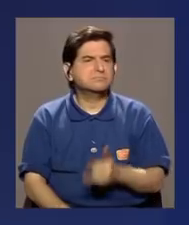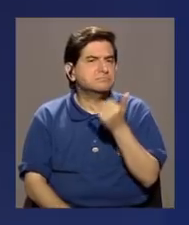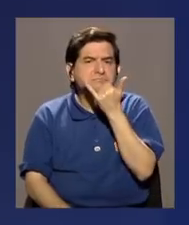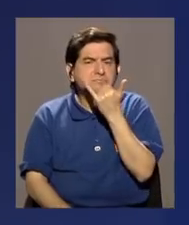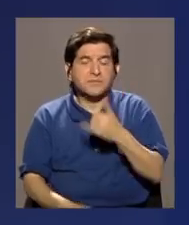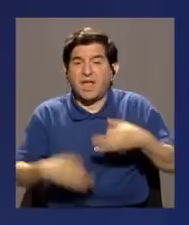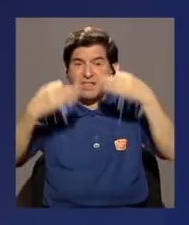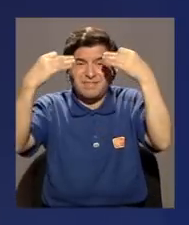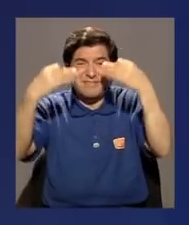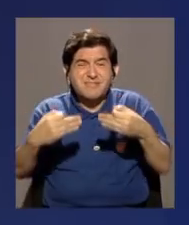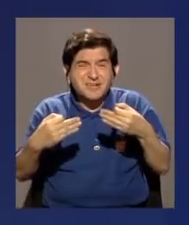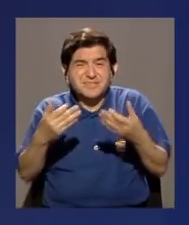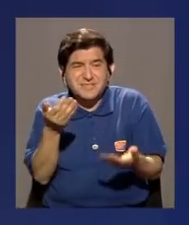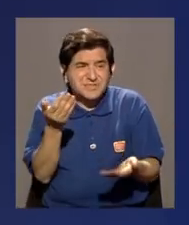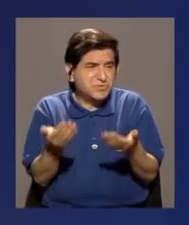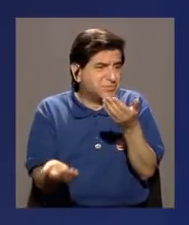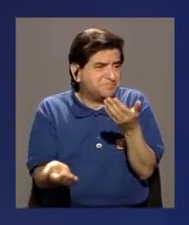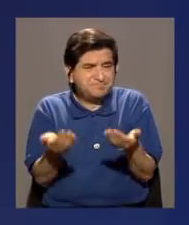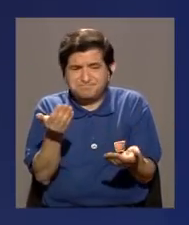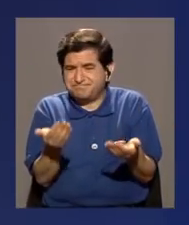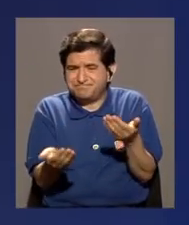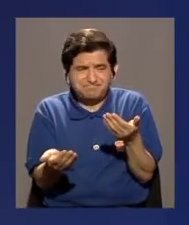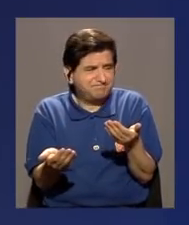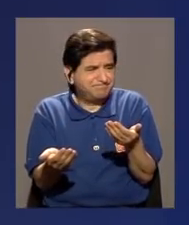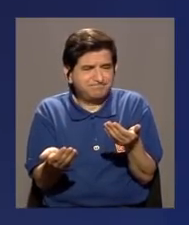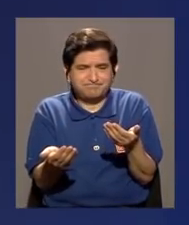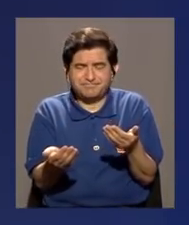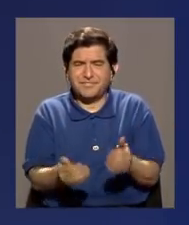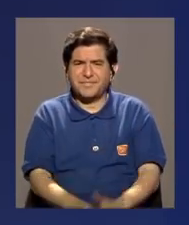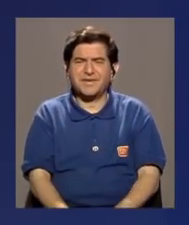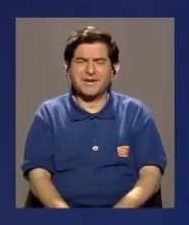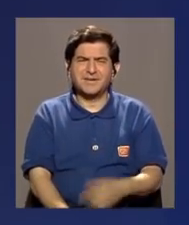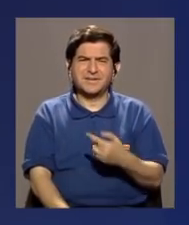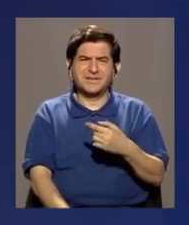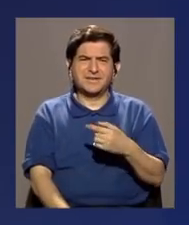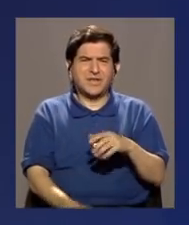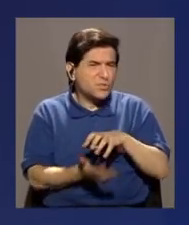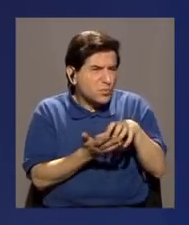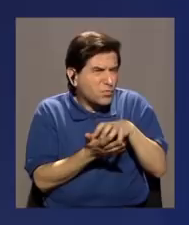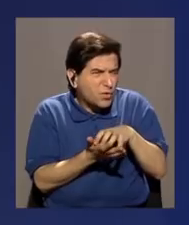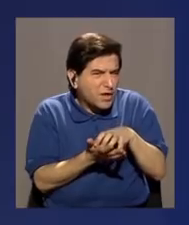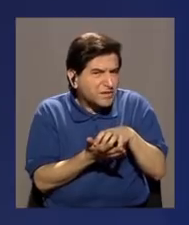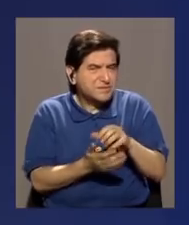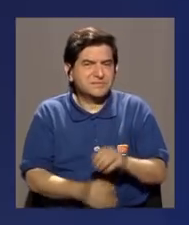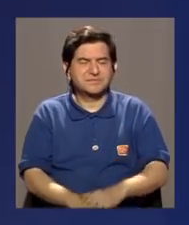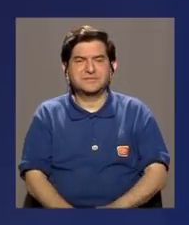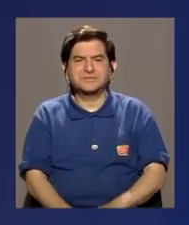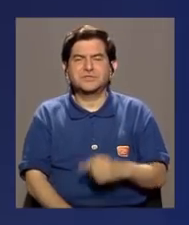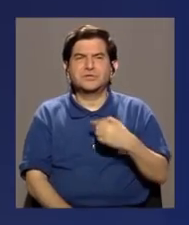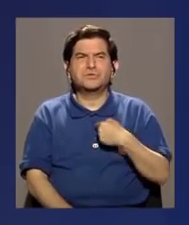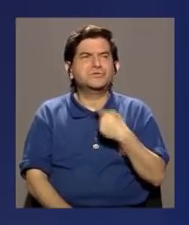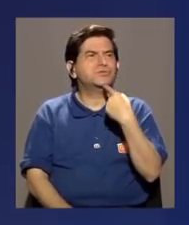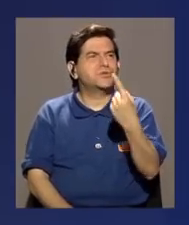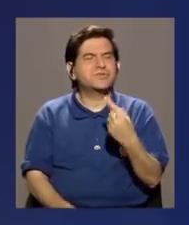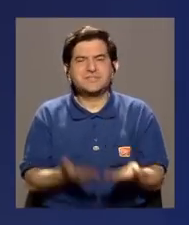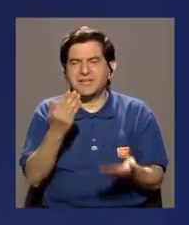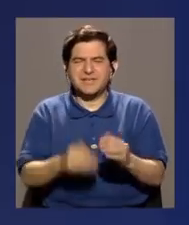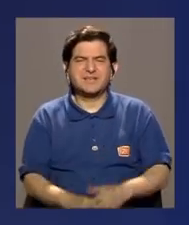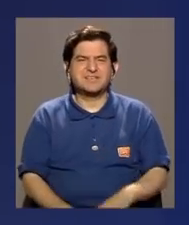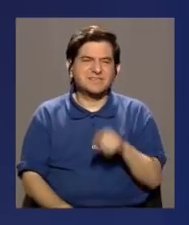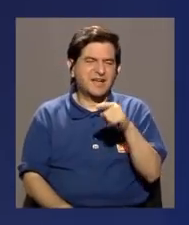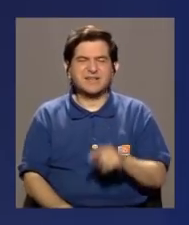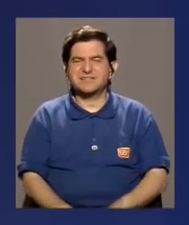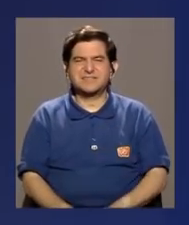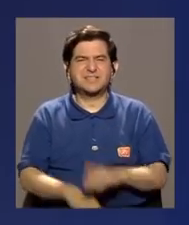toma un fallo tan yo yo yo yo yo le catalogado de